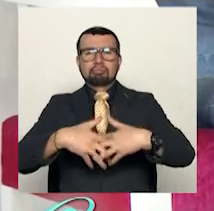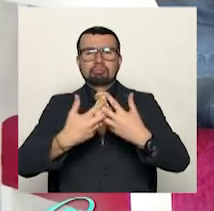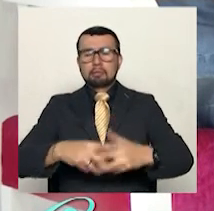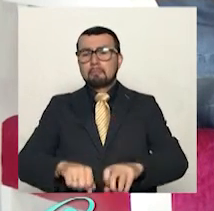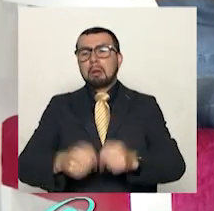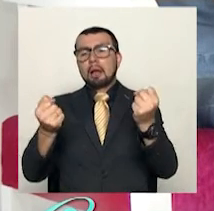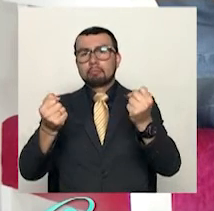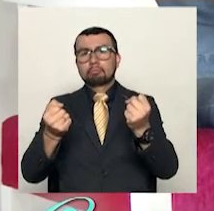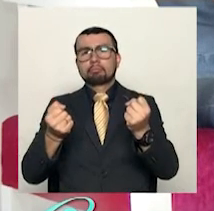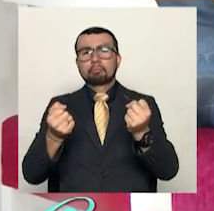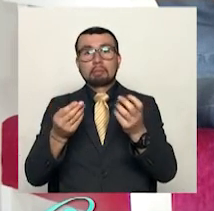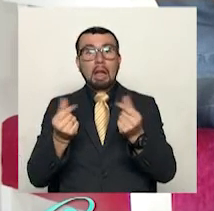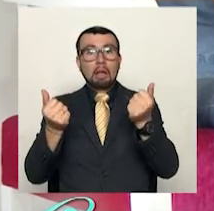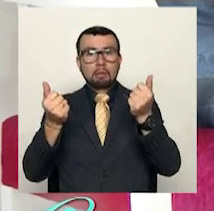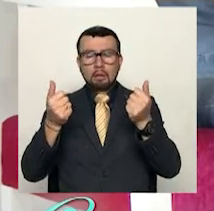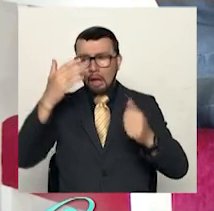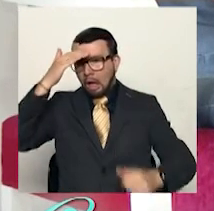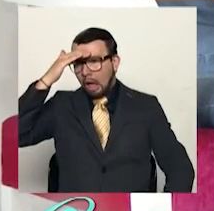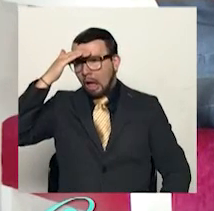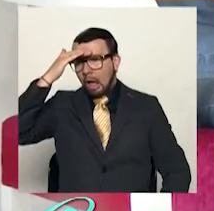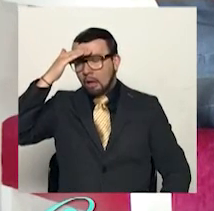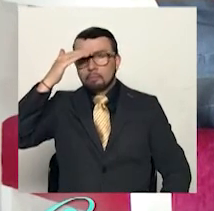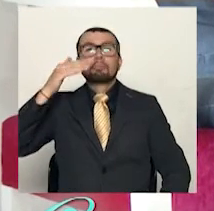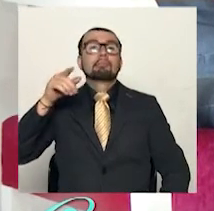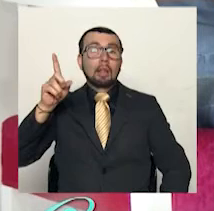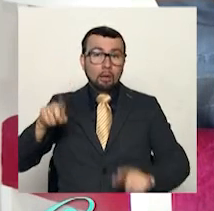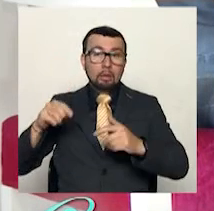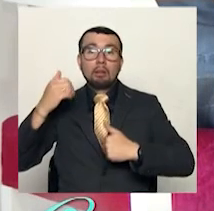máquina. Y a nosotros nos llegan las máquinas